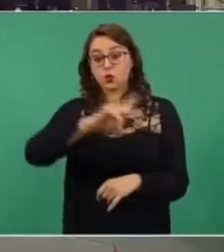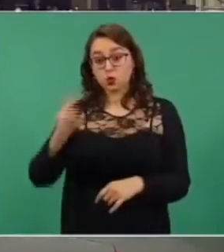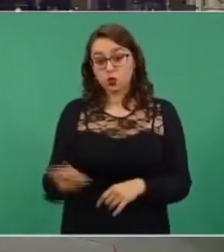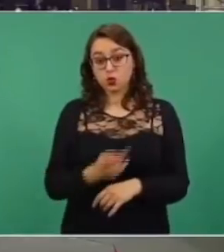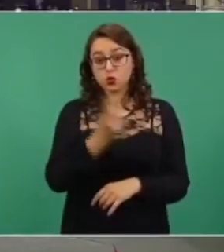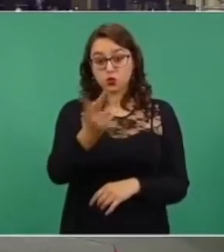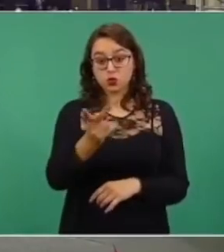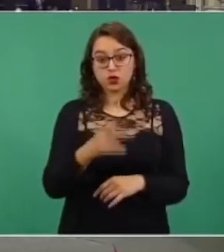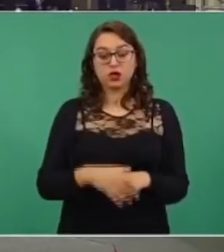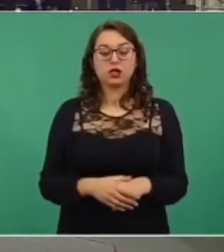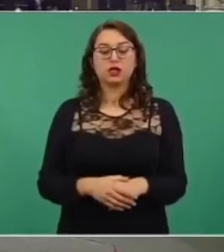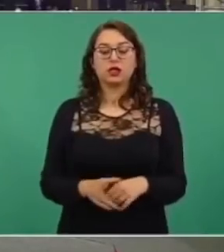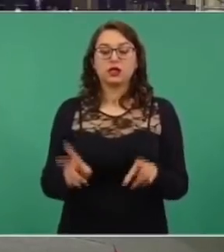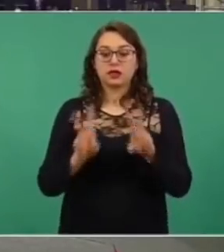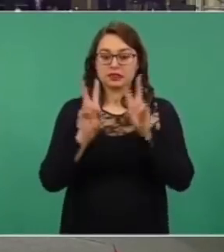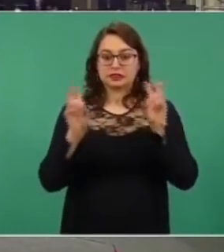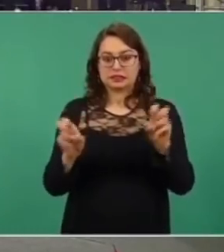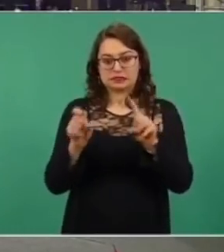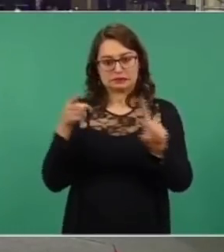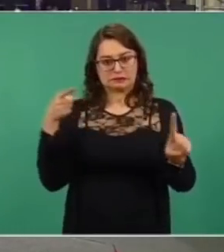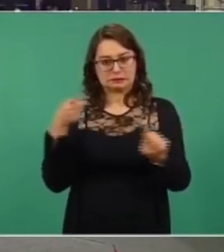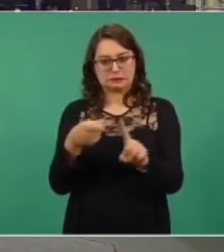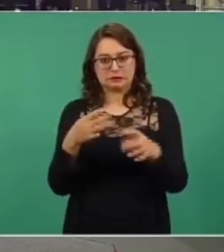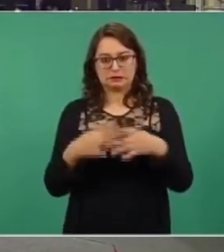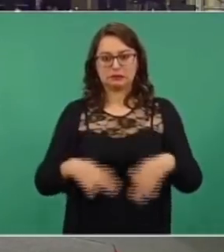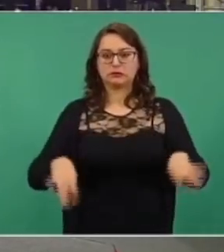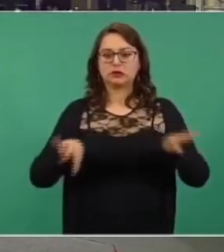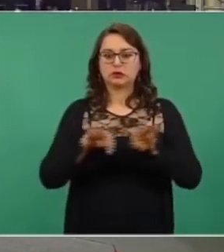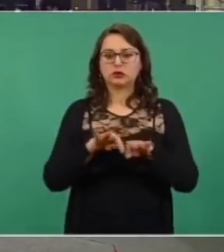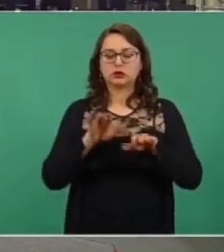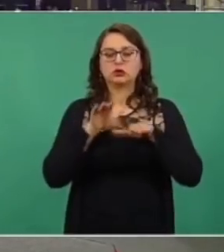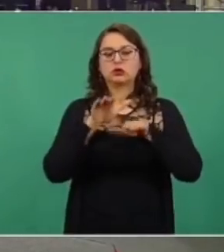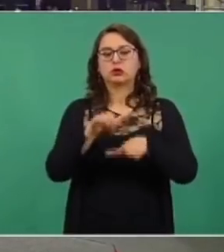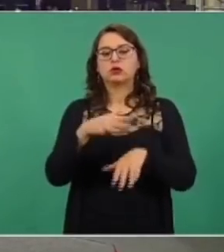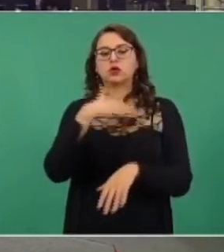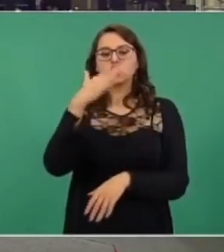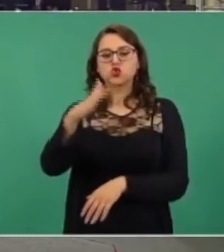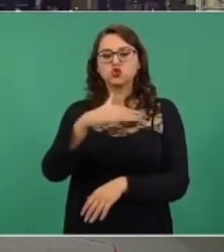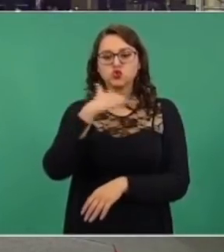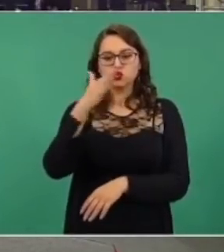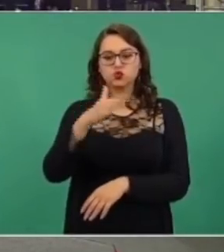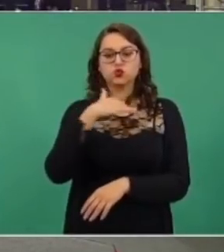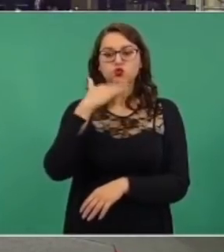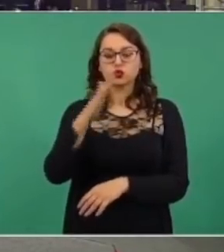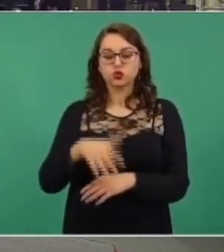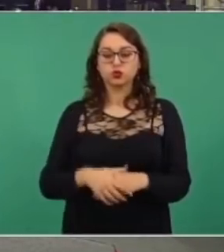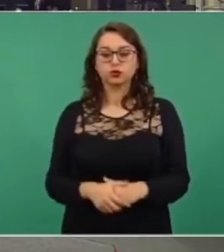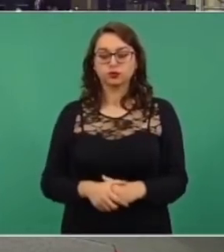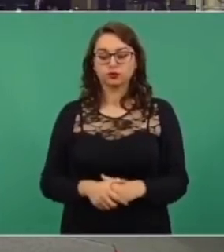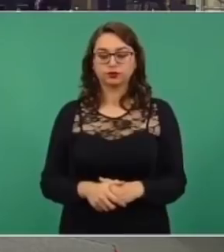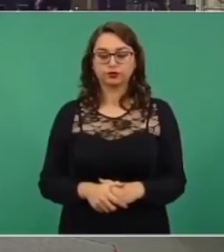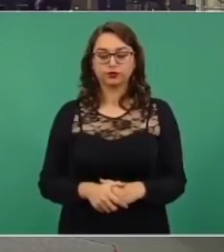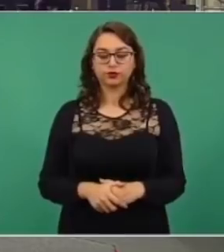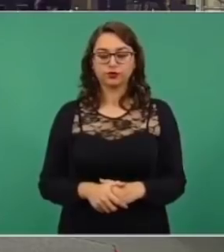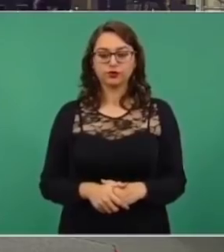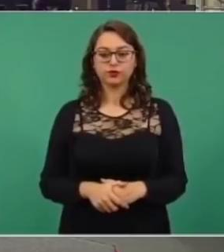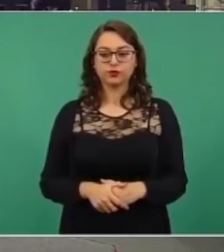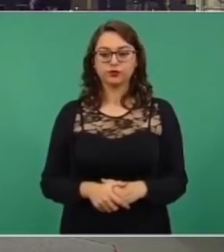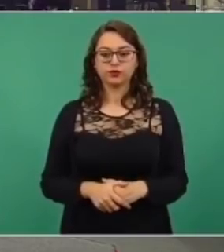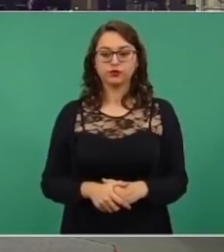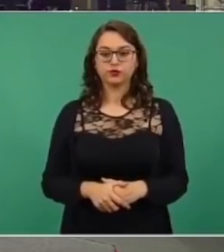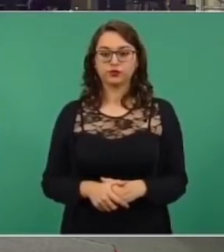le digo que tiene relación con un tema central de la Cuarta Transformación, que es la corrupción. Usted sabe